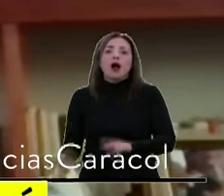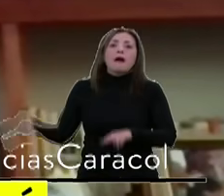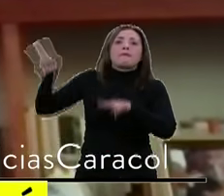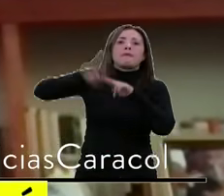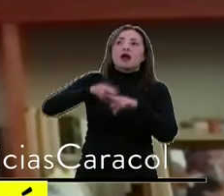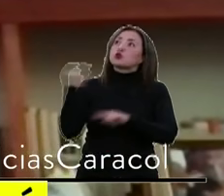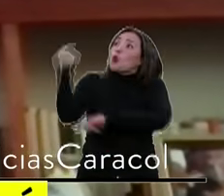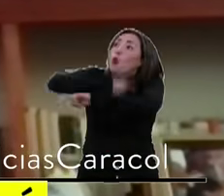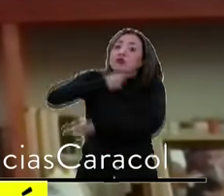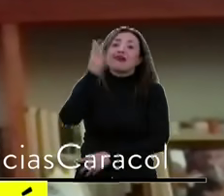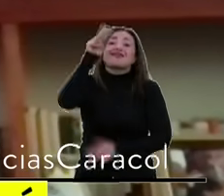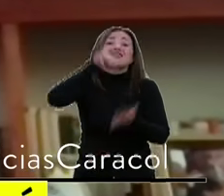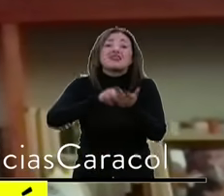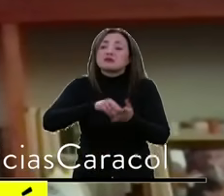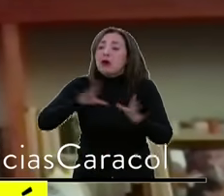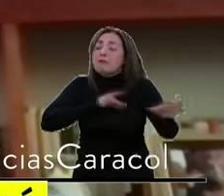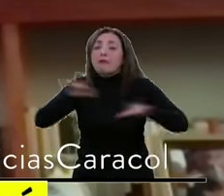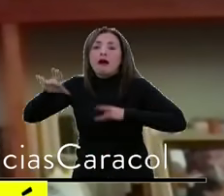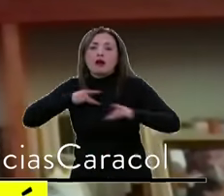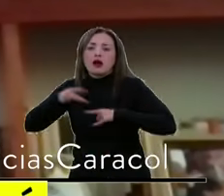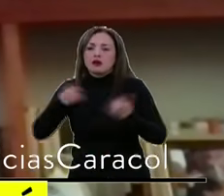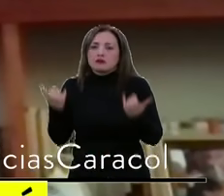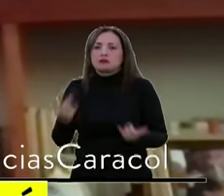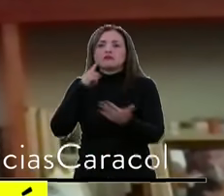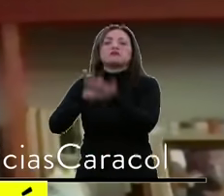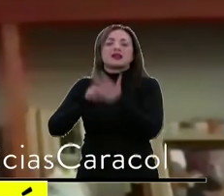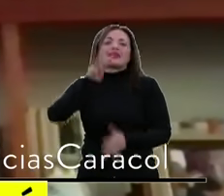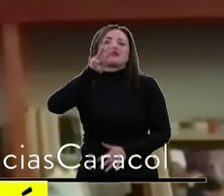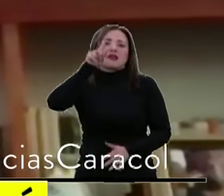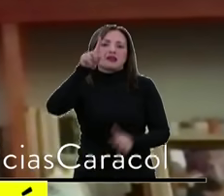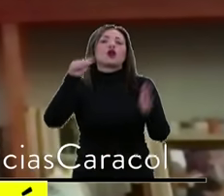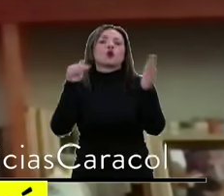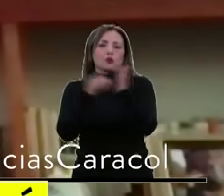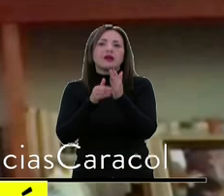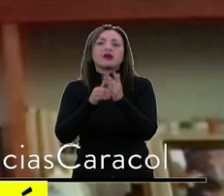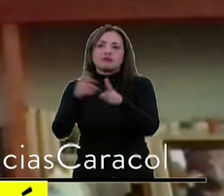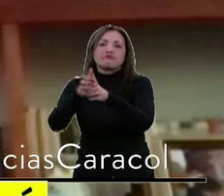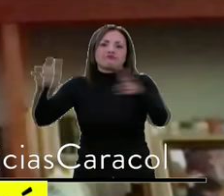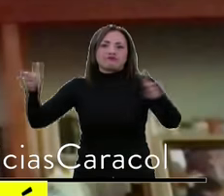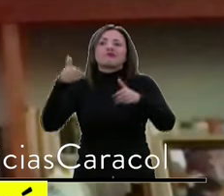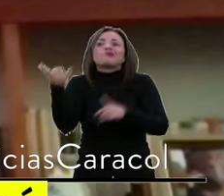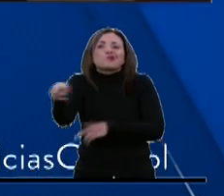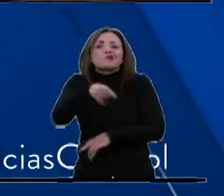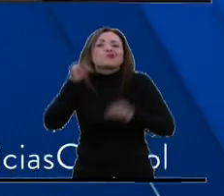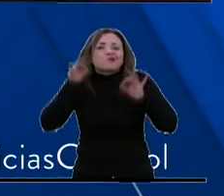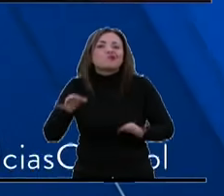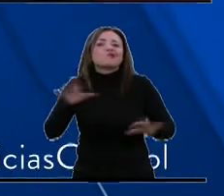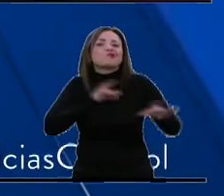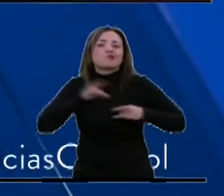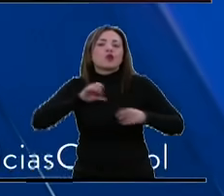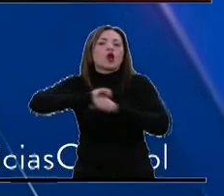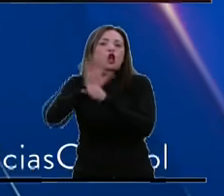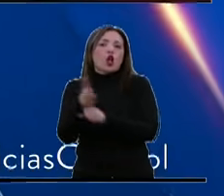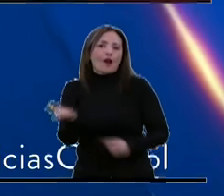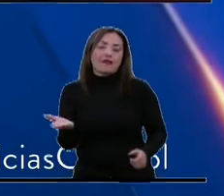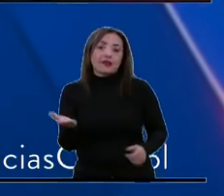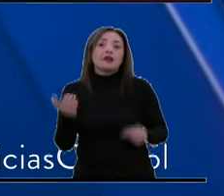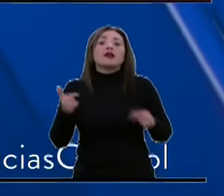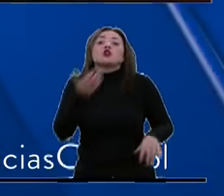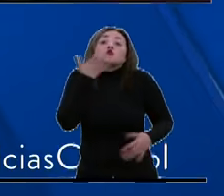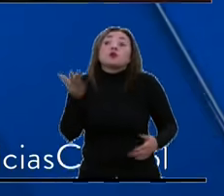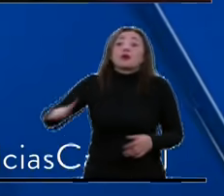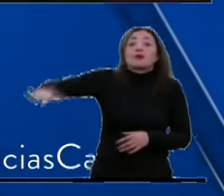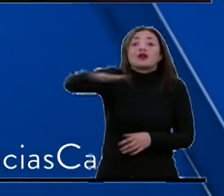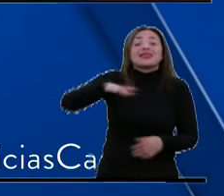últimos días y esto nos ha llevado a que hoy tengamos más de 30.000 nuevos casos activos en la ciudad de bogotá entonces en un lugar como san